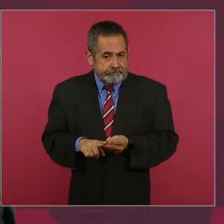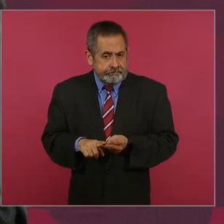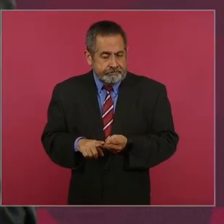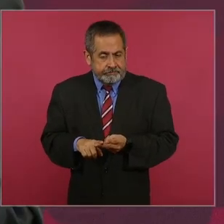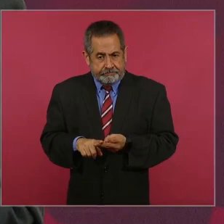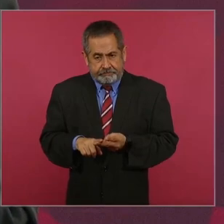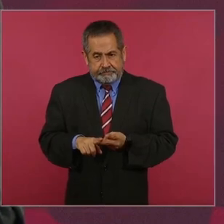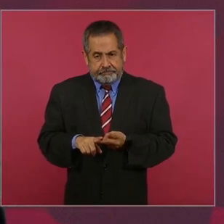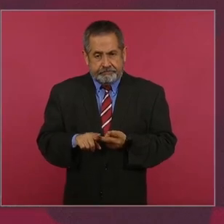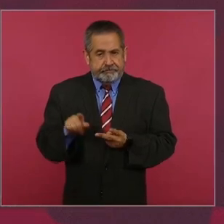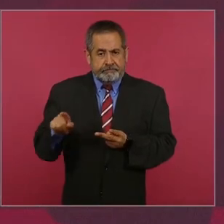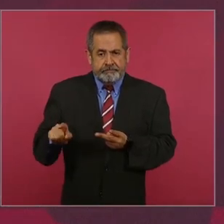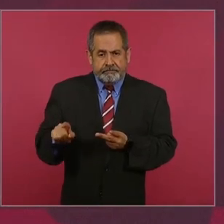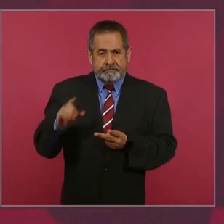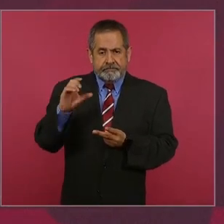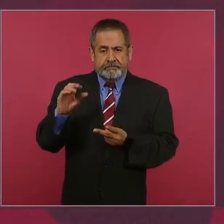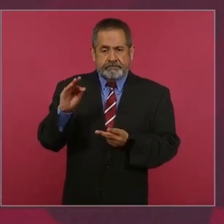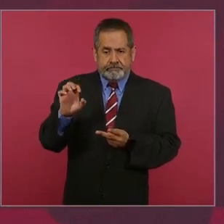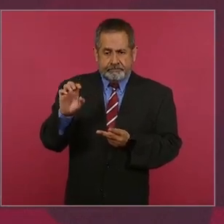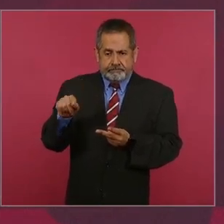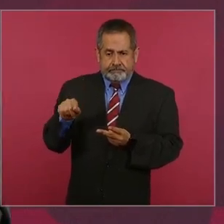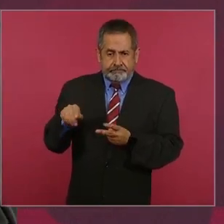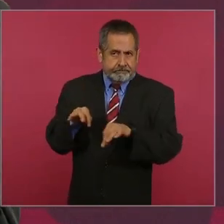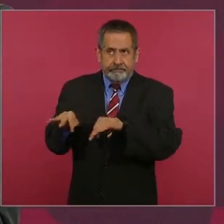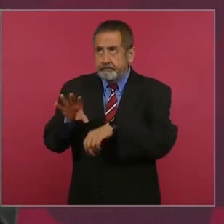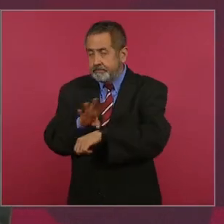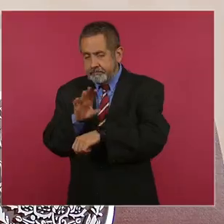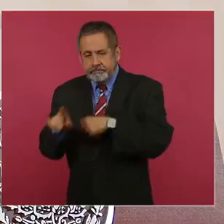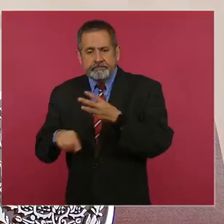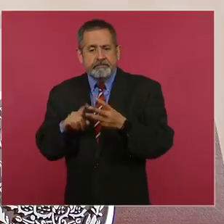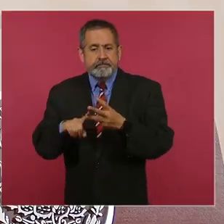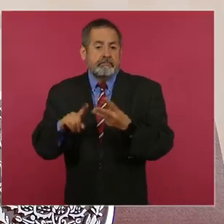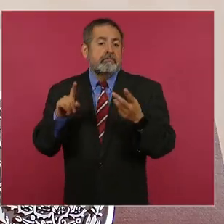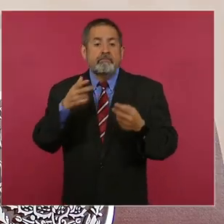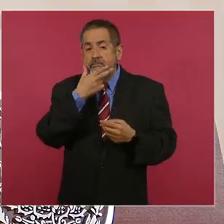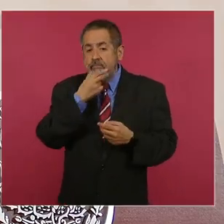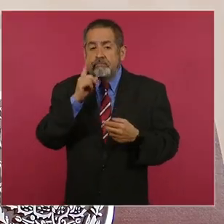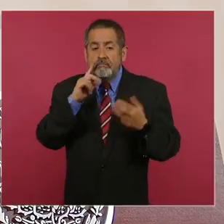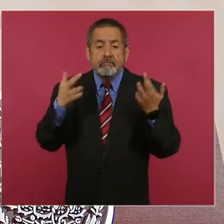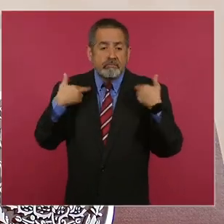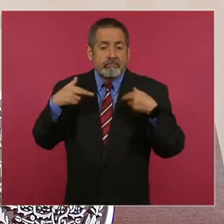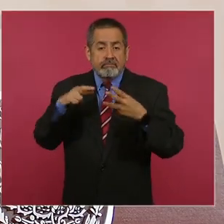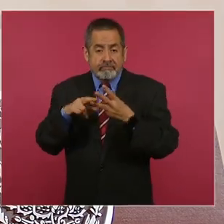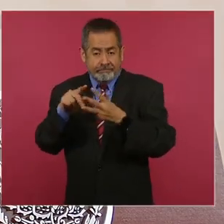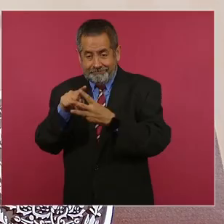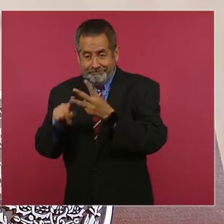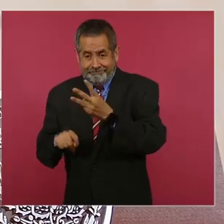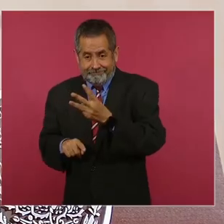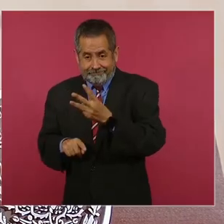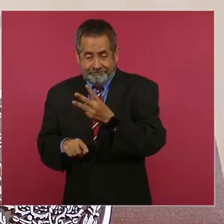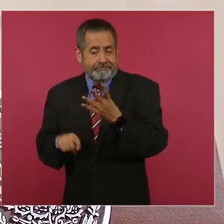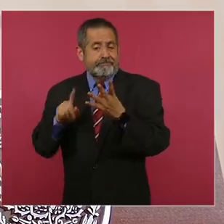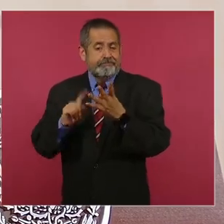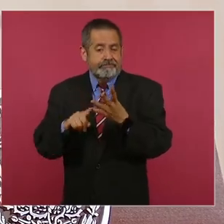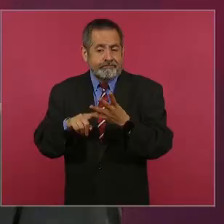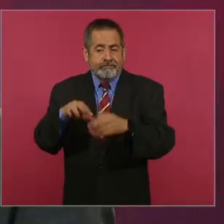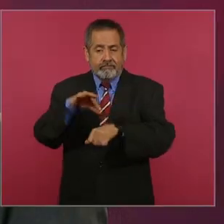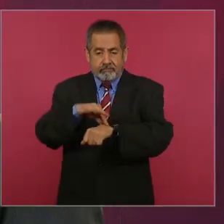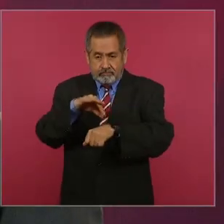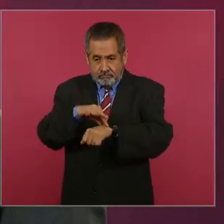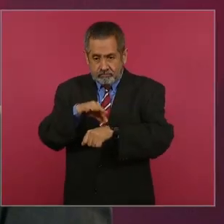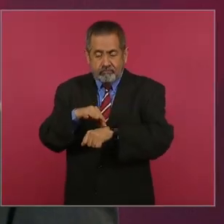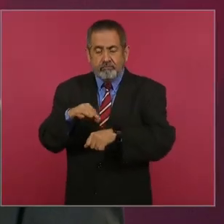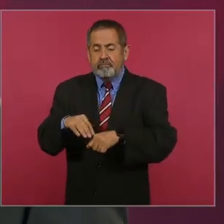los trabajadores electricistas sin las maestras sin los maestros sin los médicos sin las